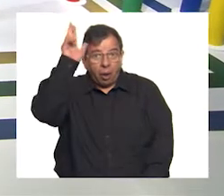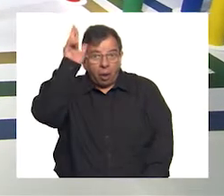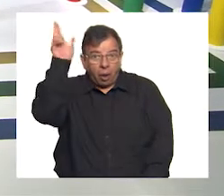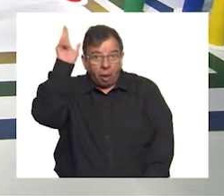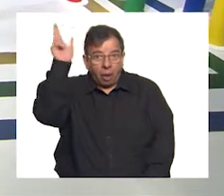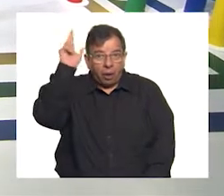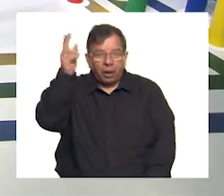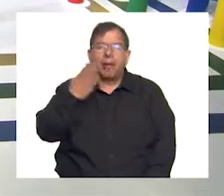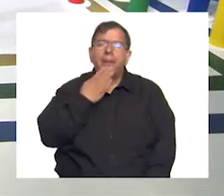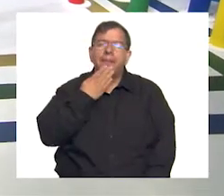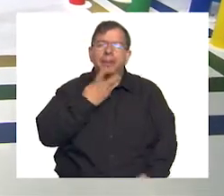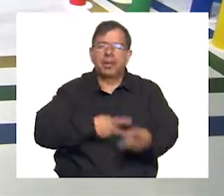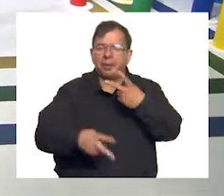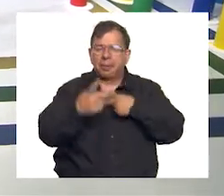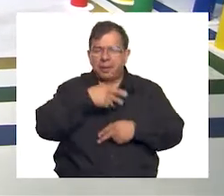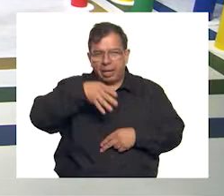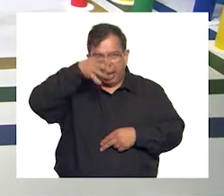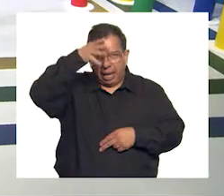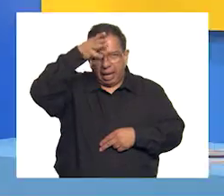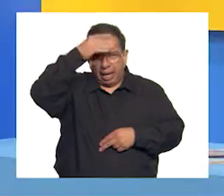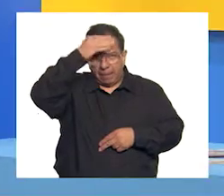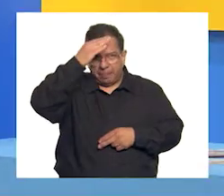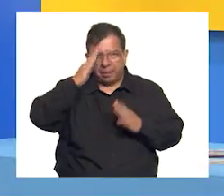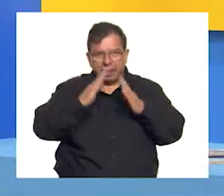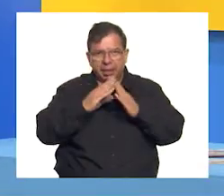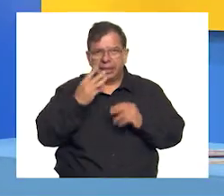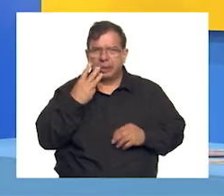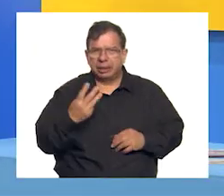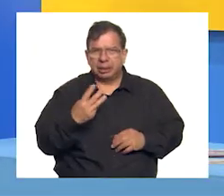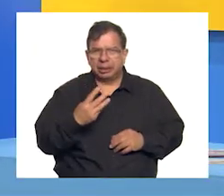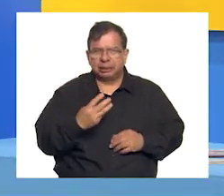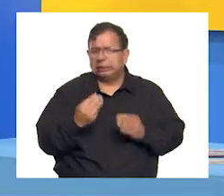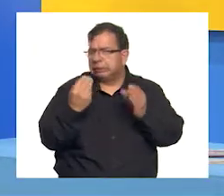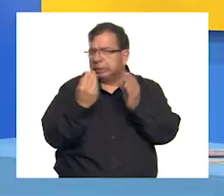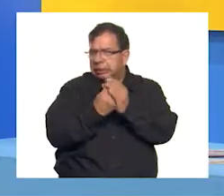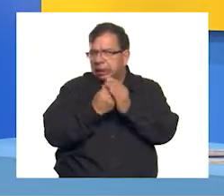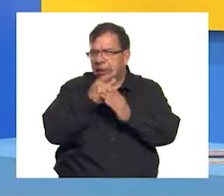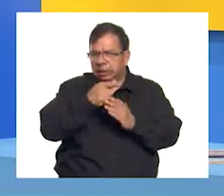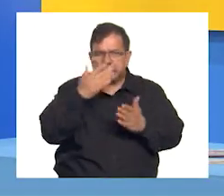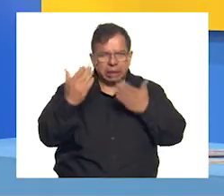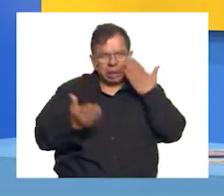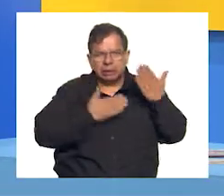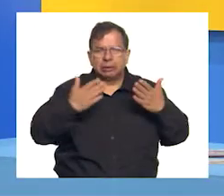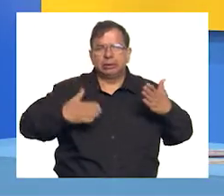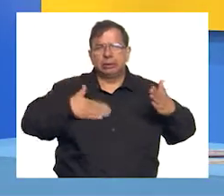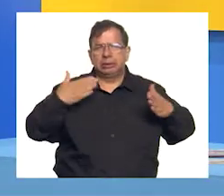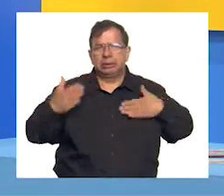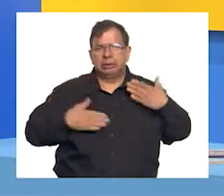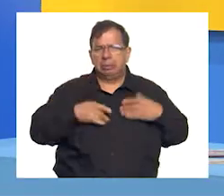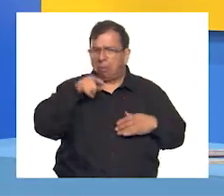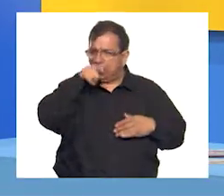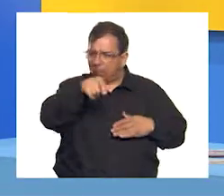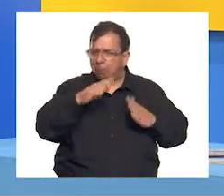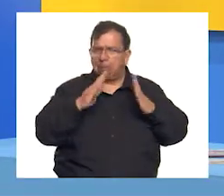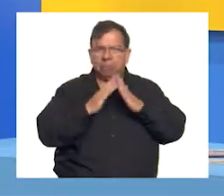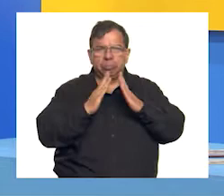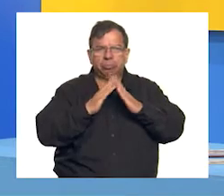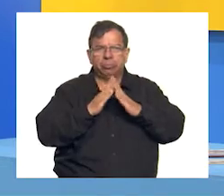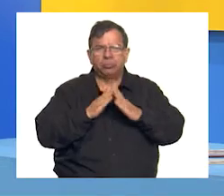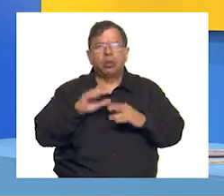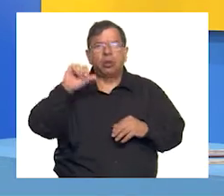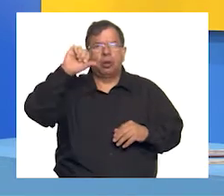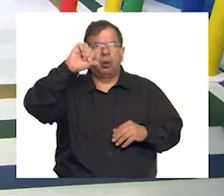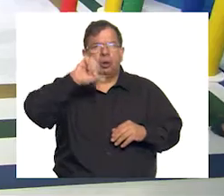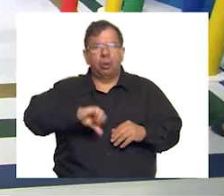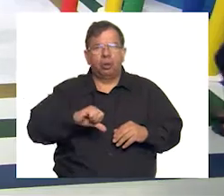Les damos la bienvenida a Aprende en Casa 3, un espacio en el que vamos a poder estudiar y divertirnos desde nuestros hogares. Y el día